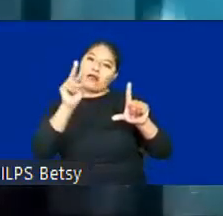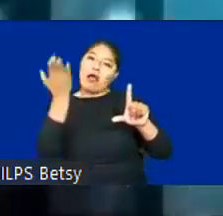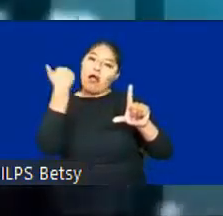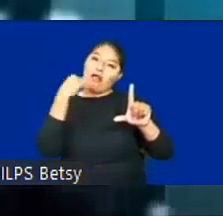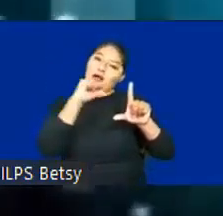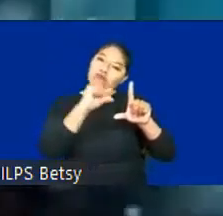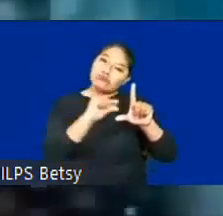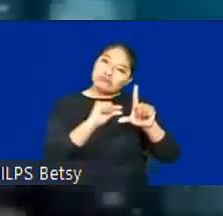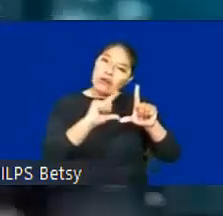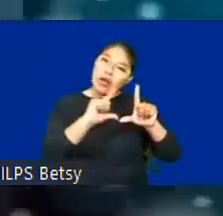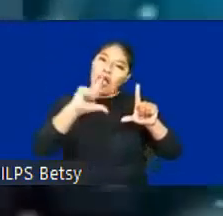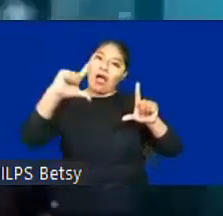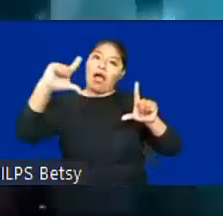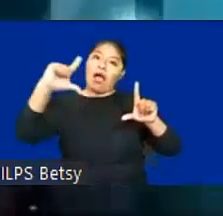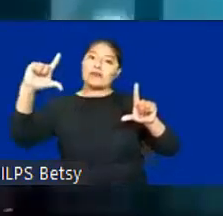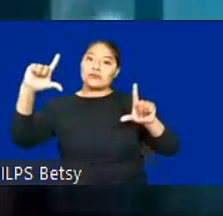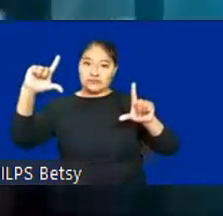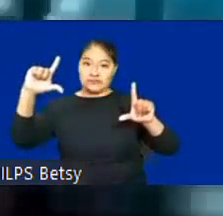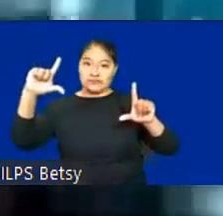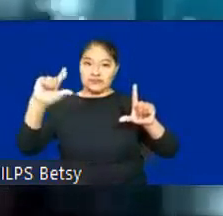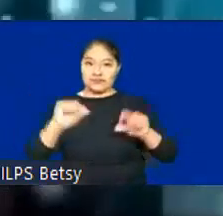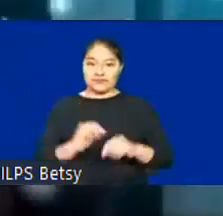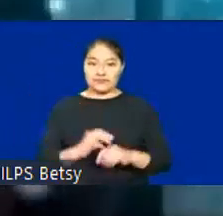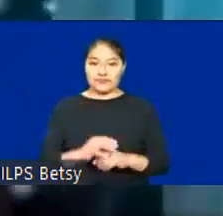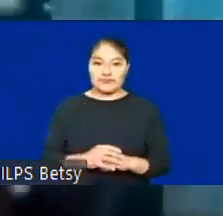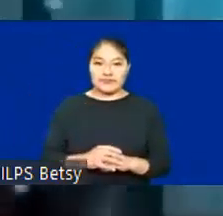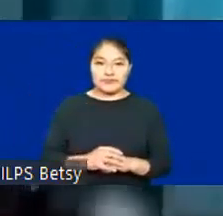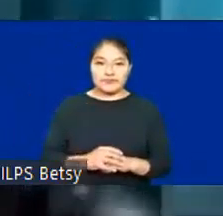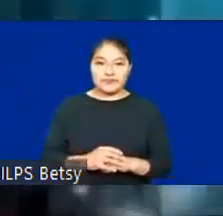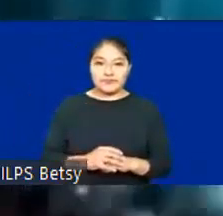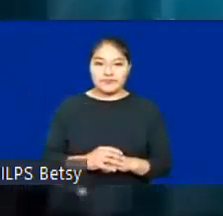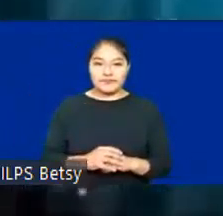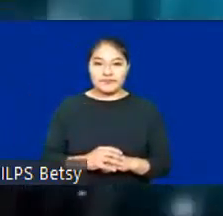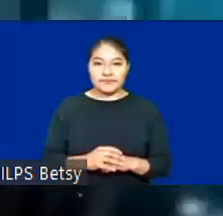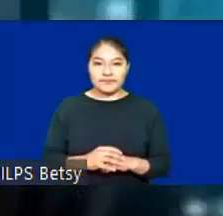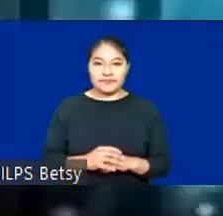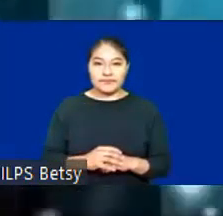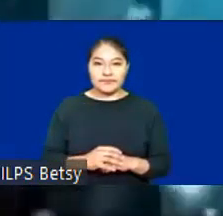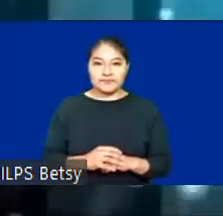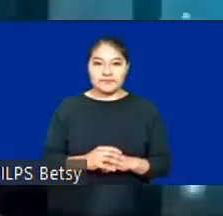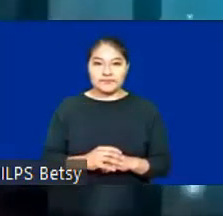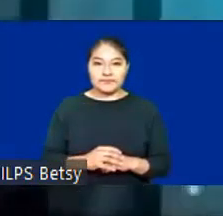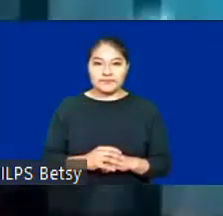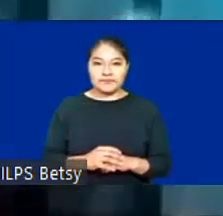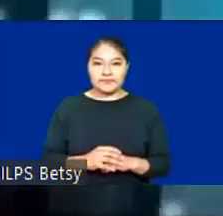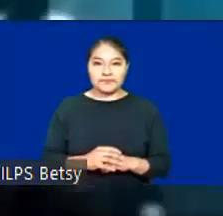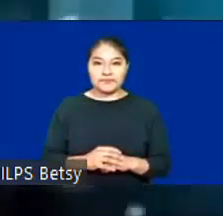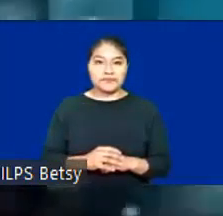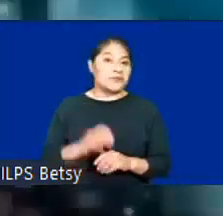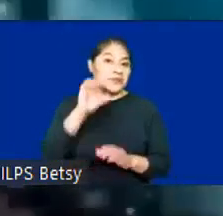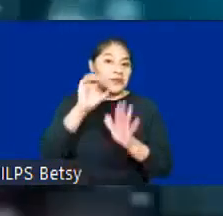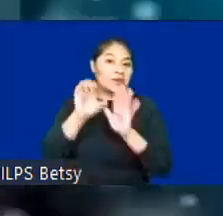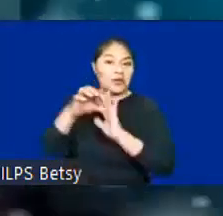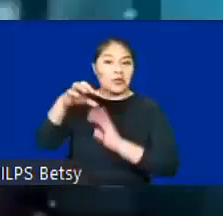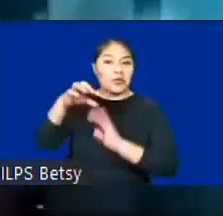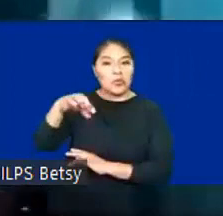trámites virtuales, ¿no? Entonces, por ejemplo, en el caso de publicidad compendiosa, como les decía,